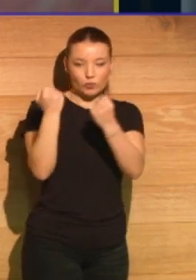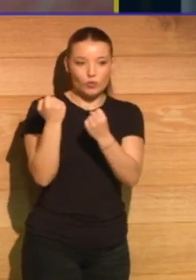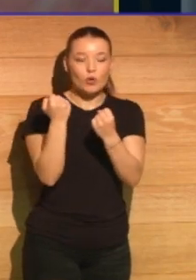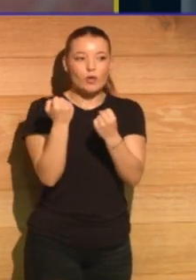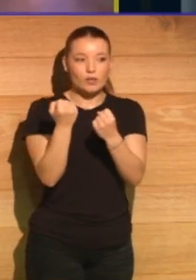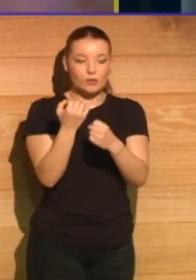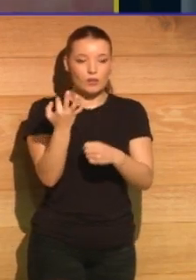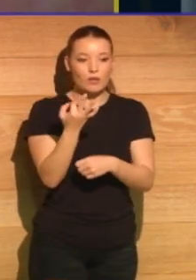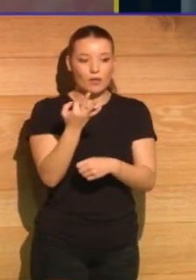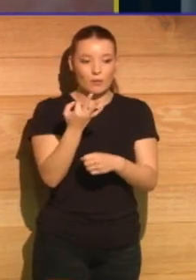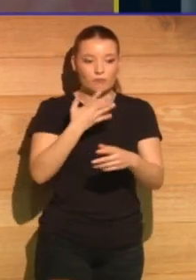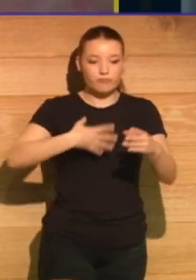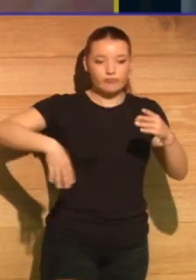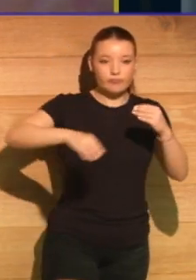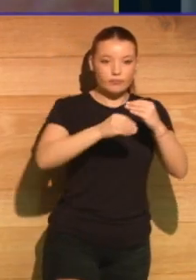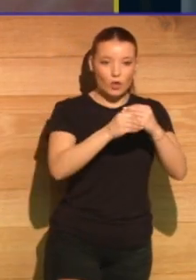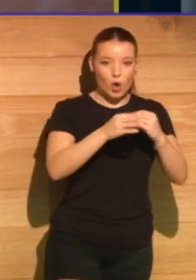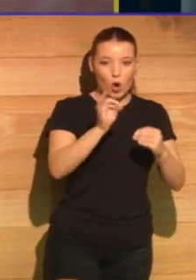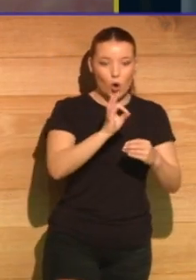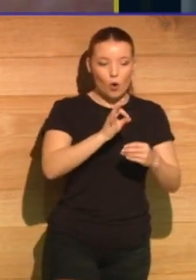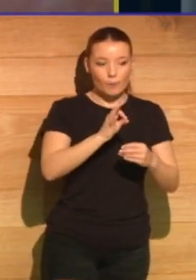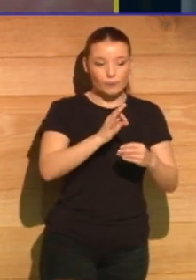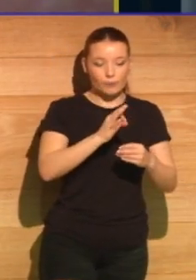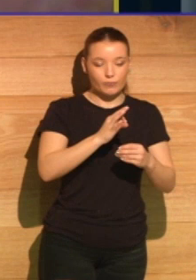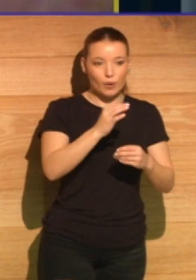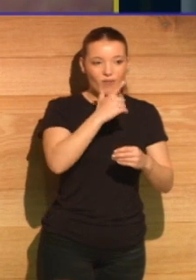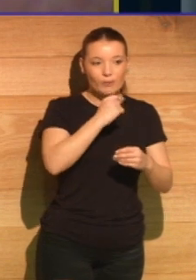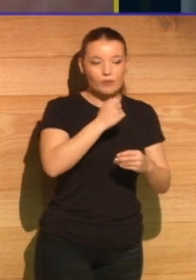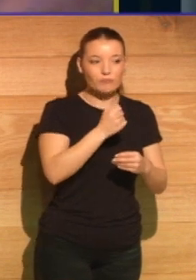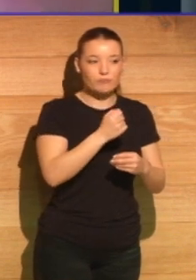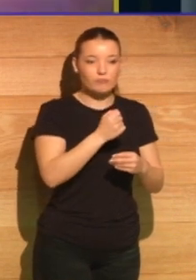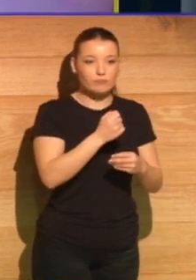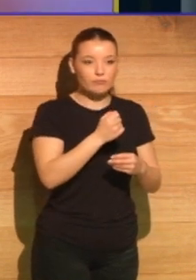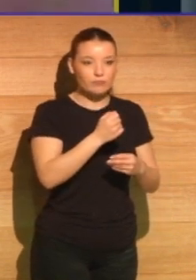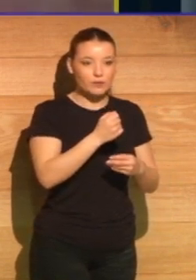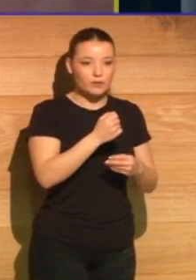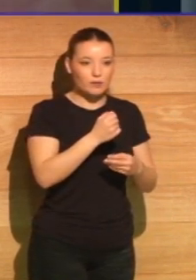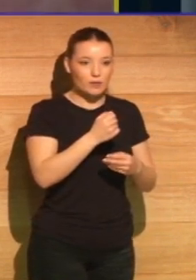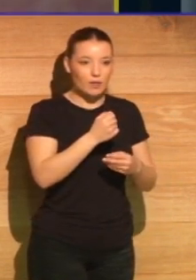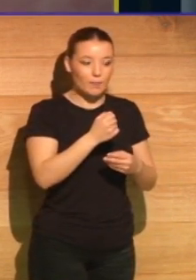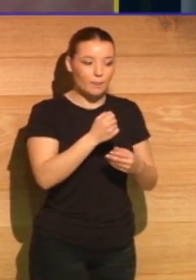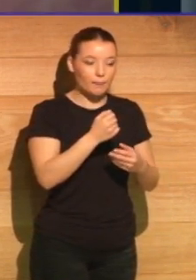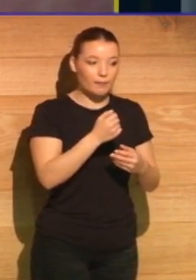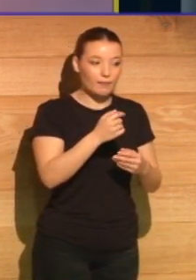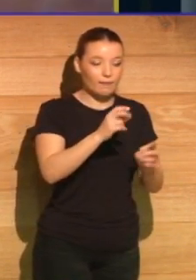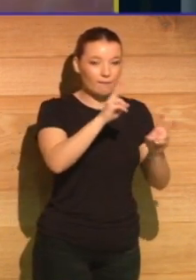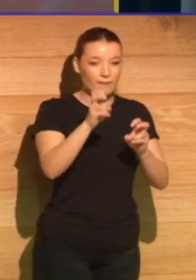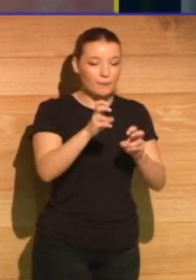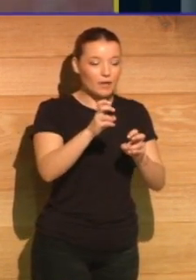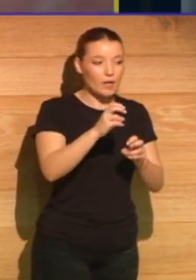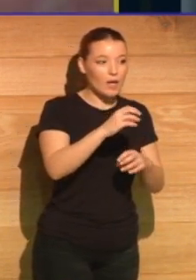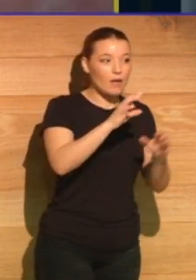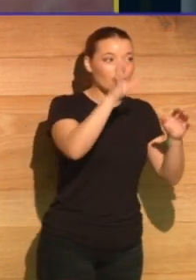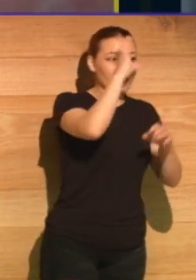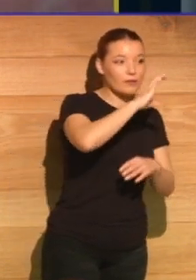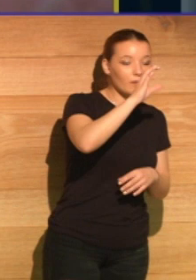favorezcan la conexión entre el mundo de que se llamaba de letras, que aún seguimos diciendo, soy de letras